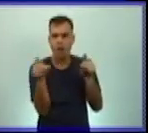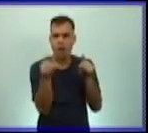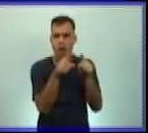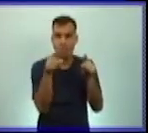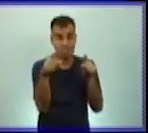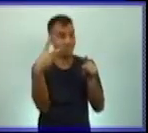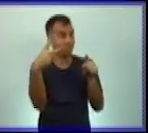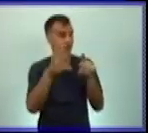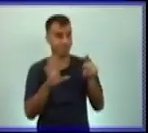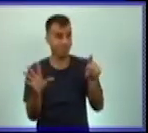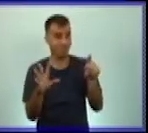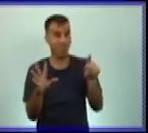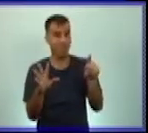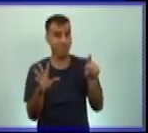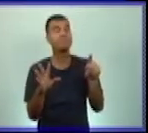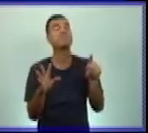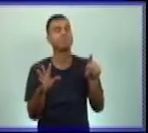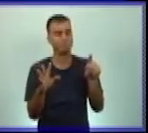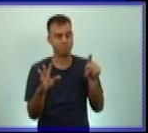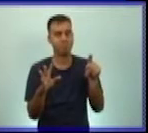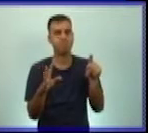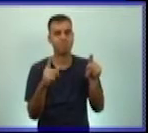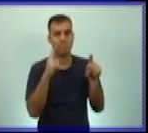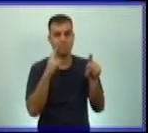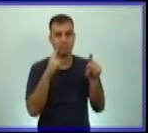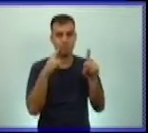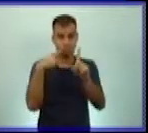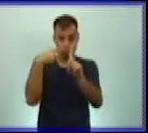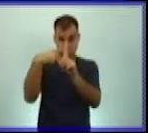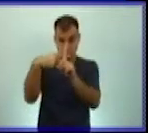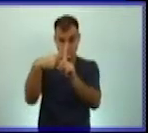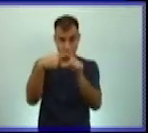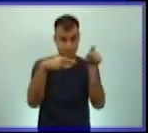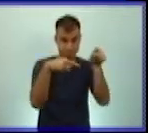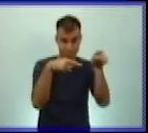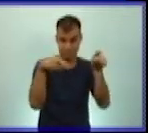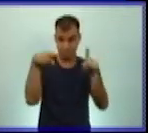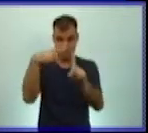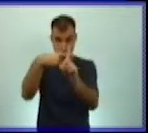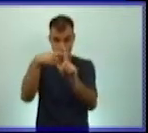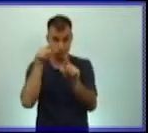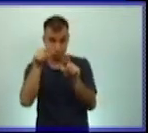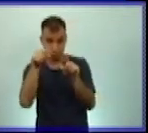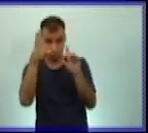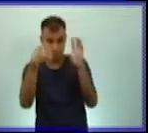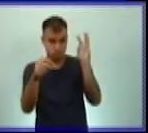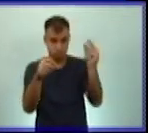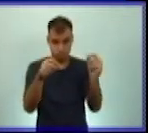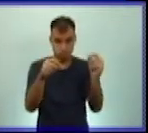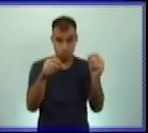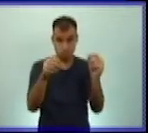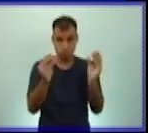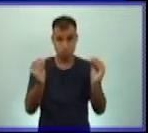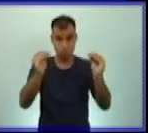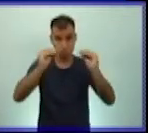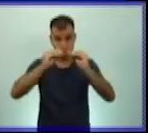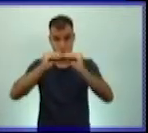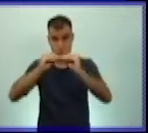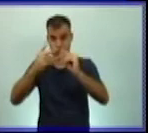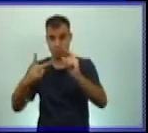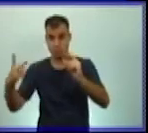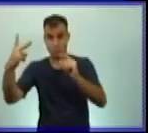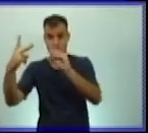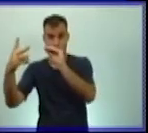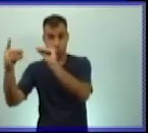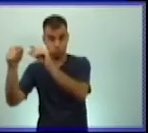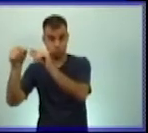de oxígeno. Si contamos la cantidad de átomos de hidrógeno y de oxígeno en las dos moléculas de agua que se